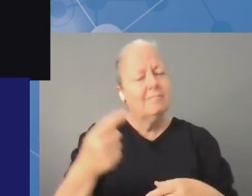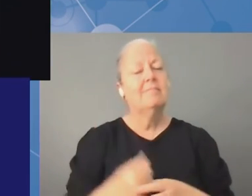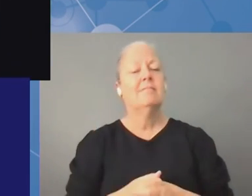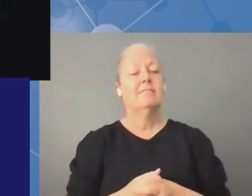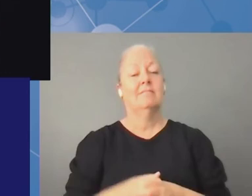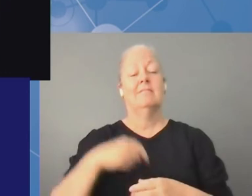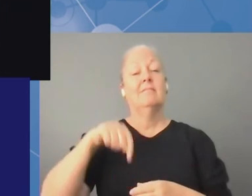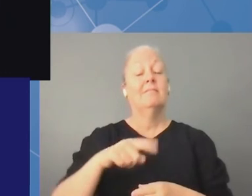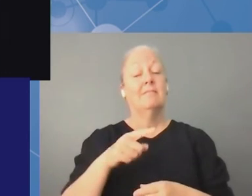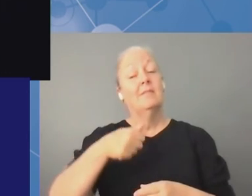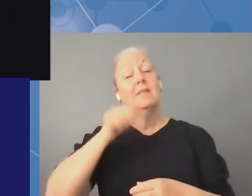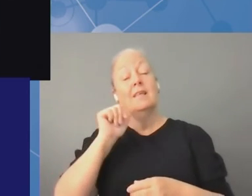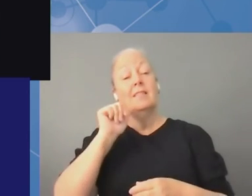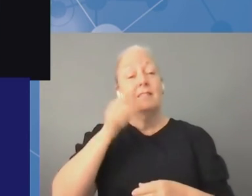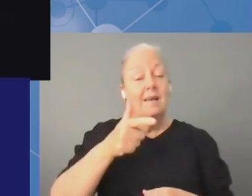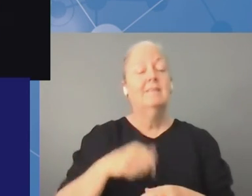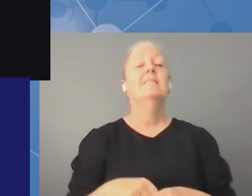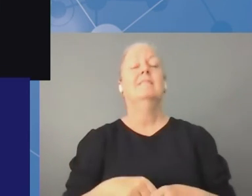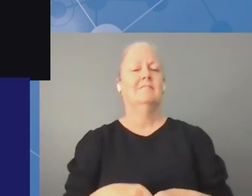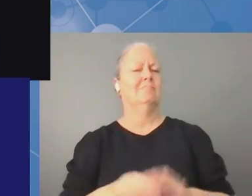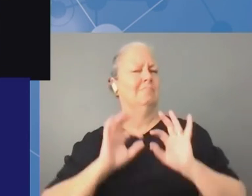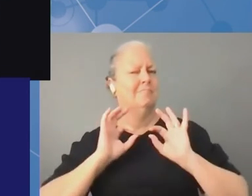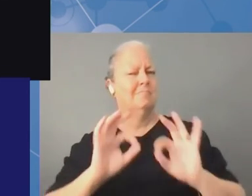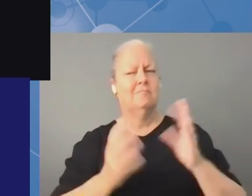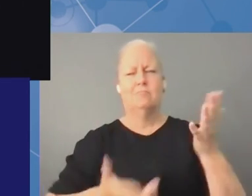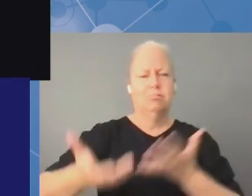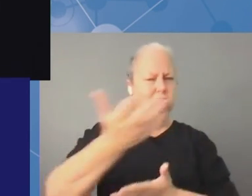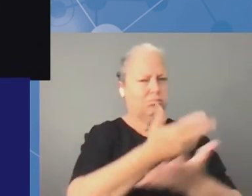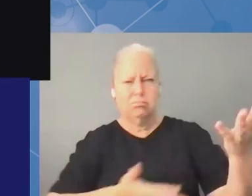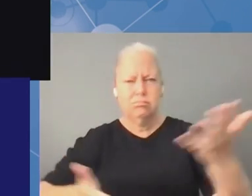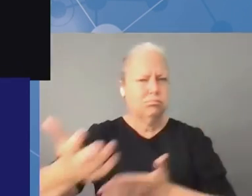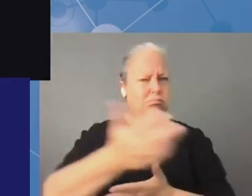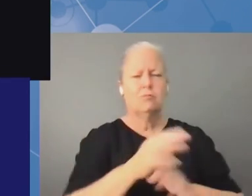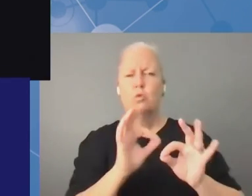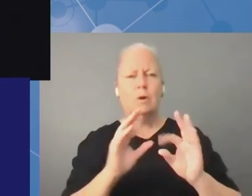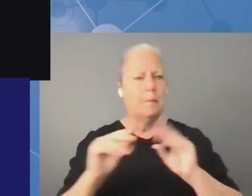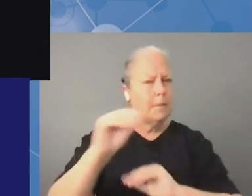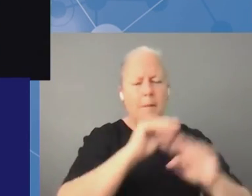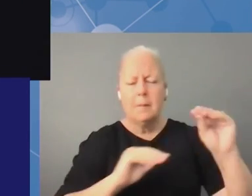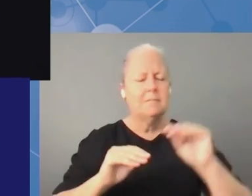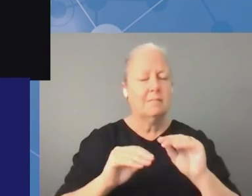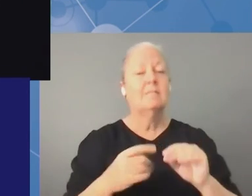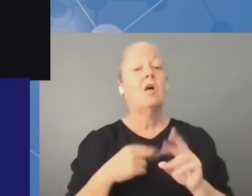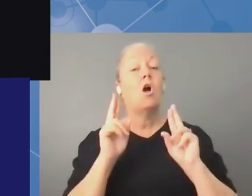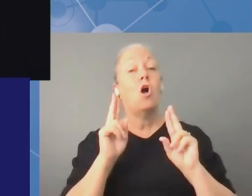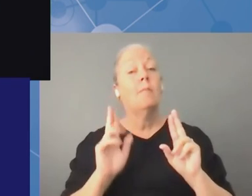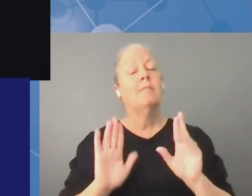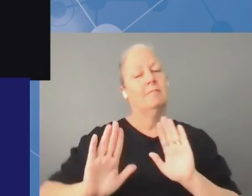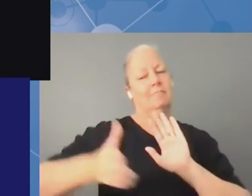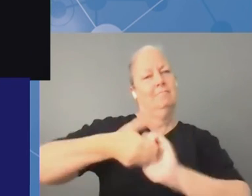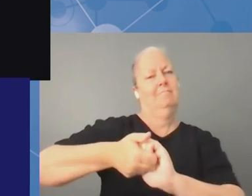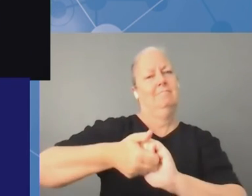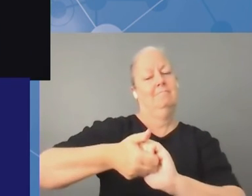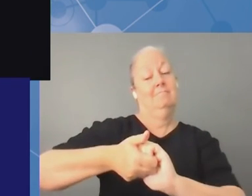sido enorme. Espero que la voz de los jóvenes también se escuche en las futuras ediciones del Foro de Gobernanza de Internet. Estos días han sido